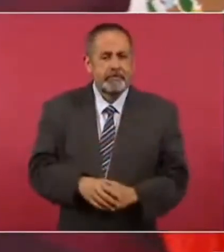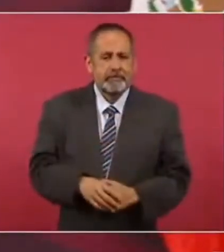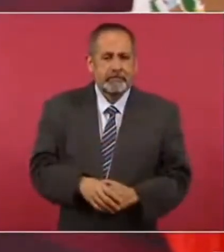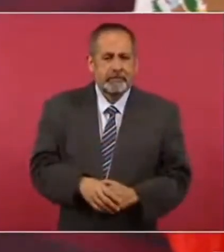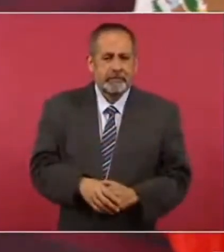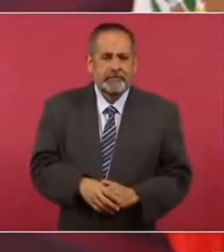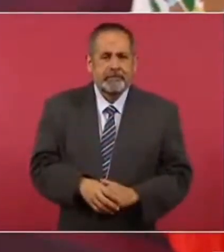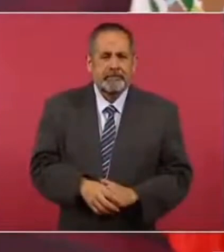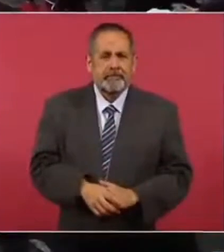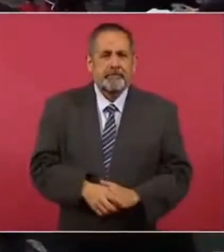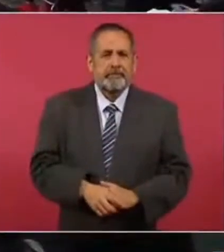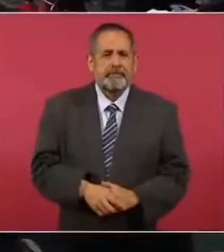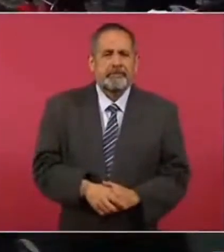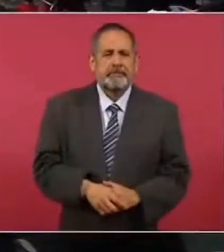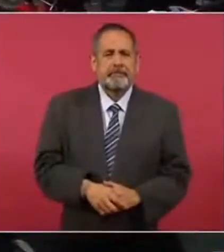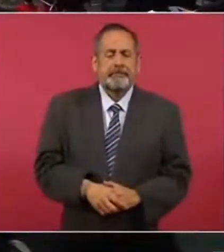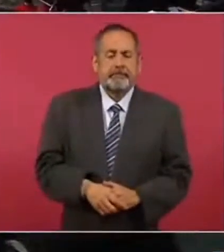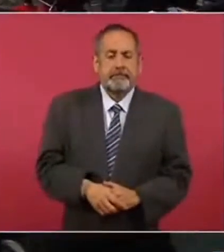polémica.